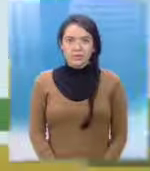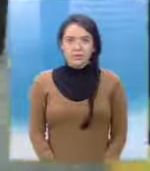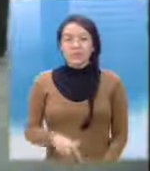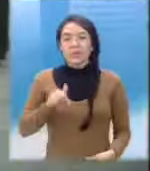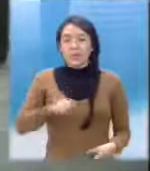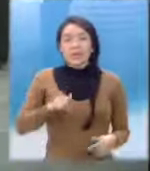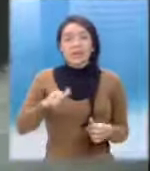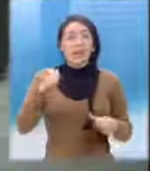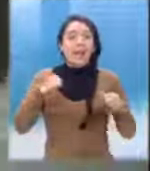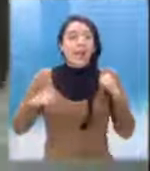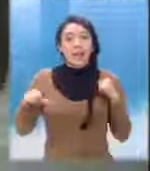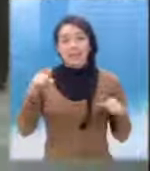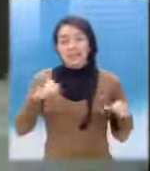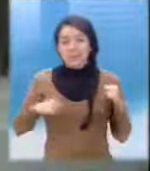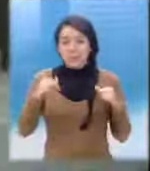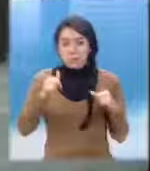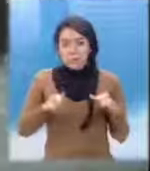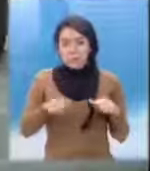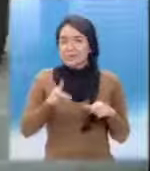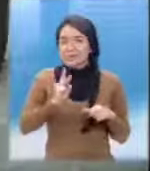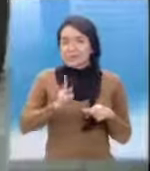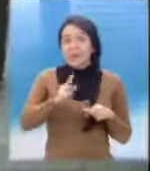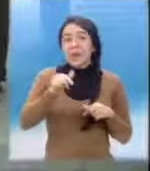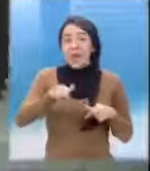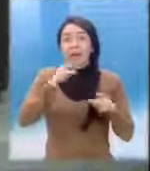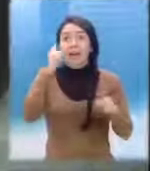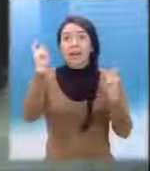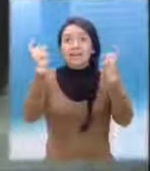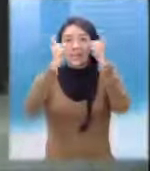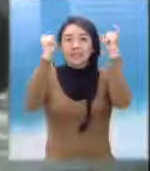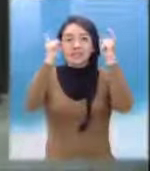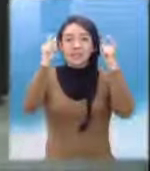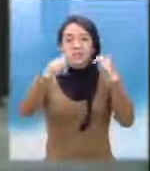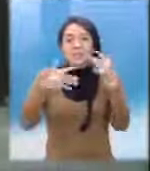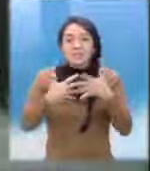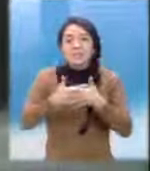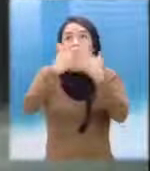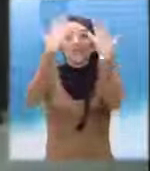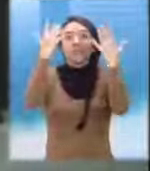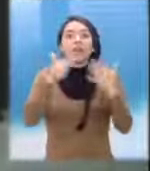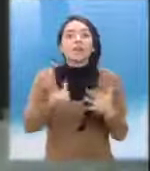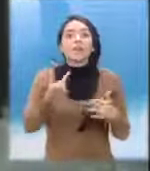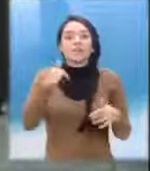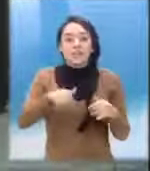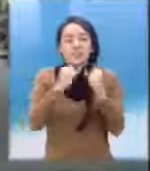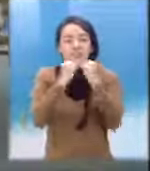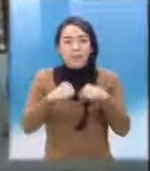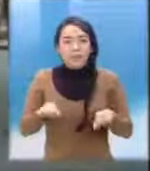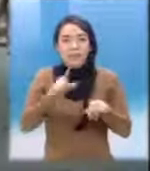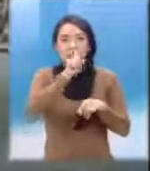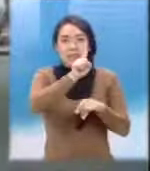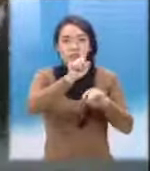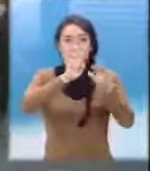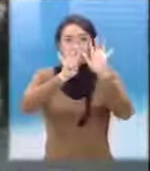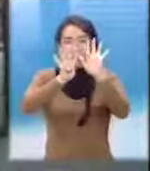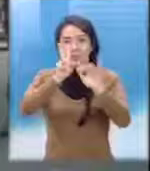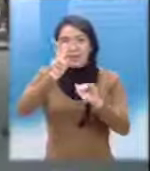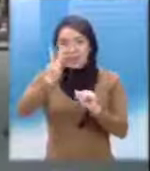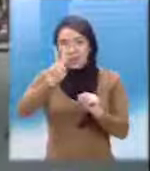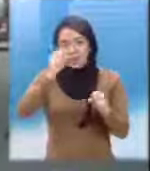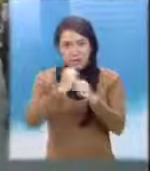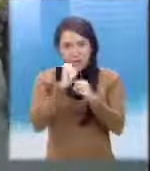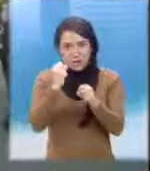Los actos cívicos para festejar otro aniversario de independencia patria dieron inicio a partir de las 6 de la tarde con la izada de la